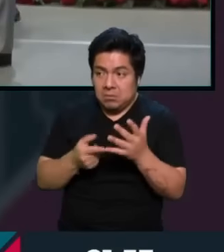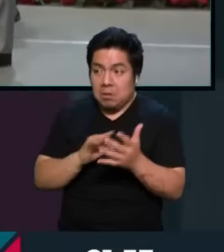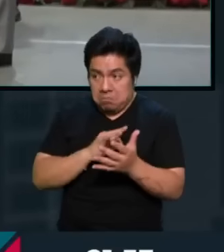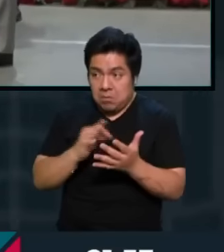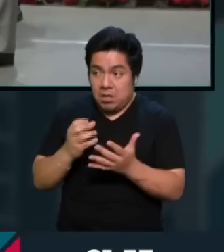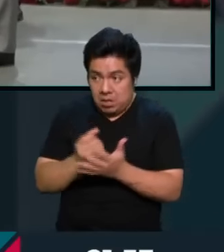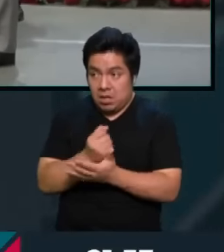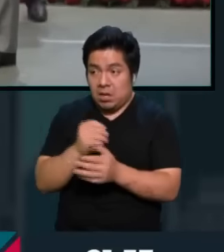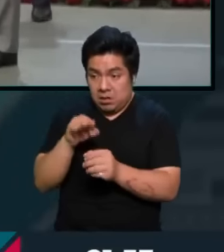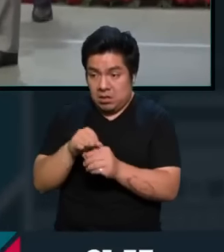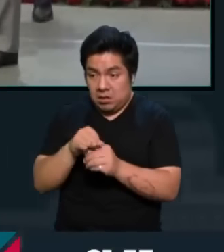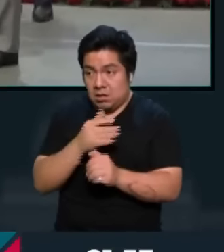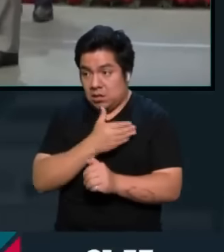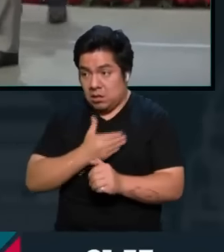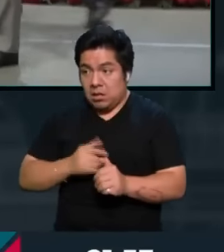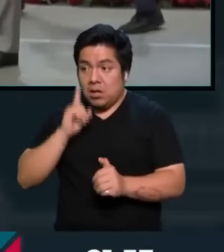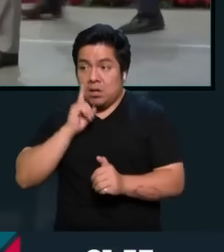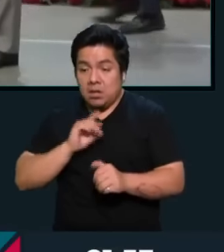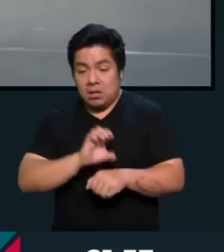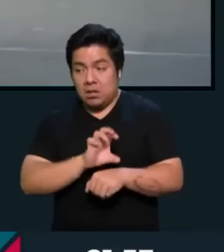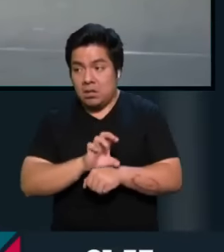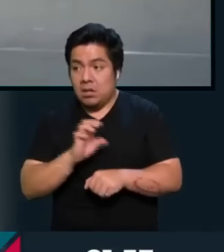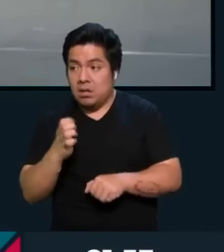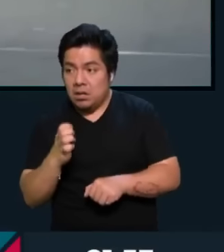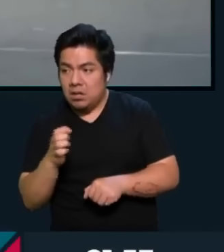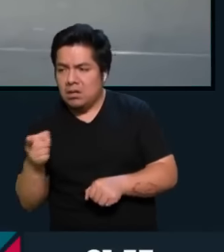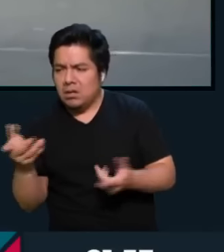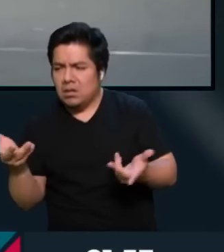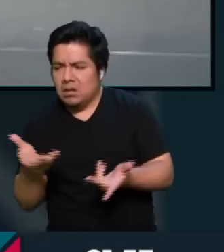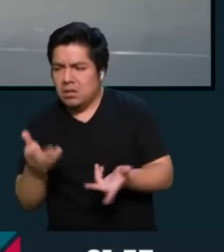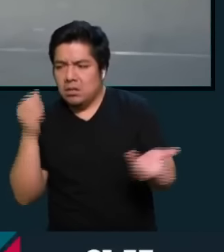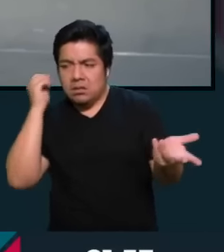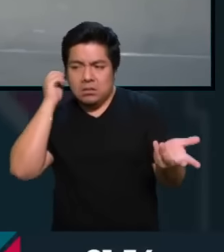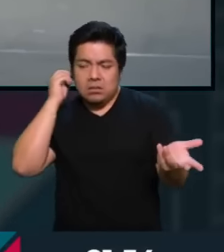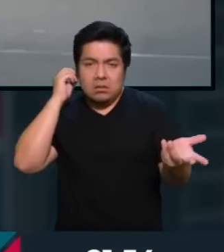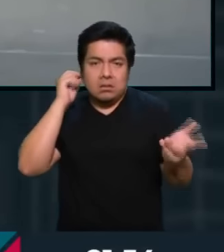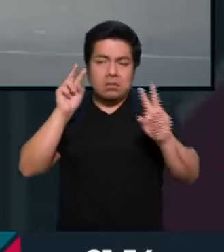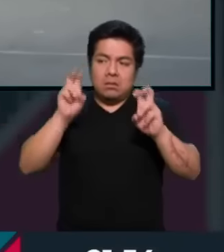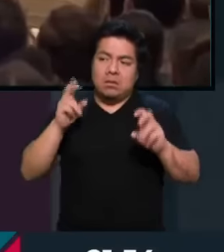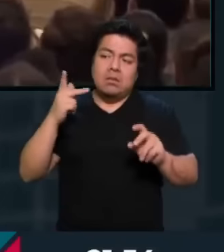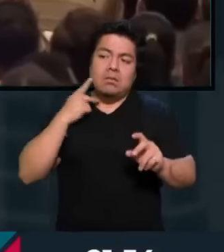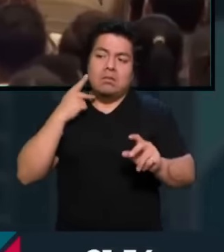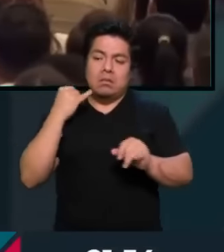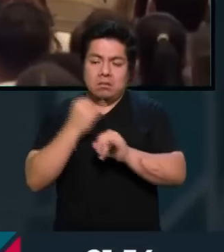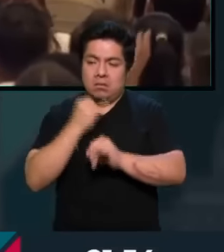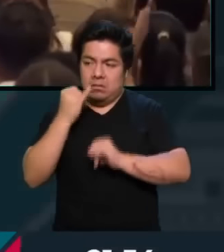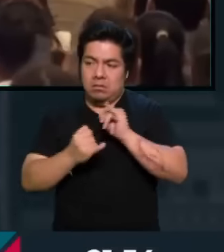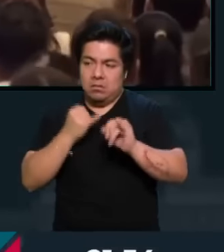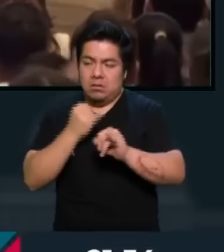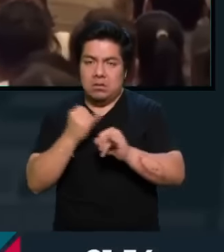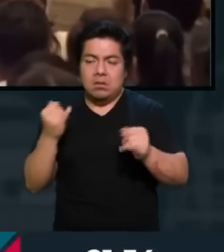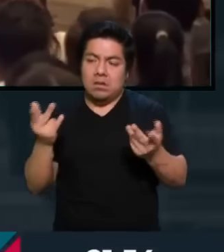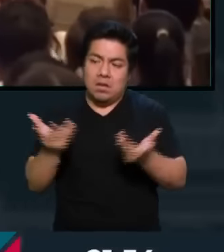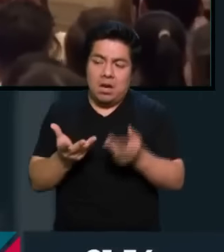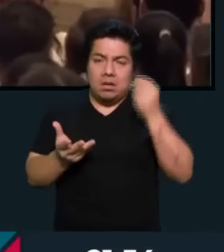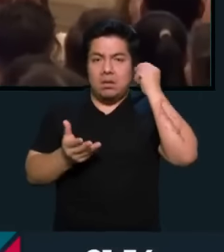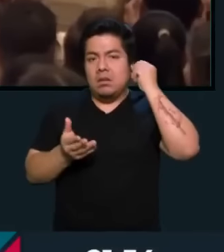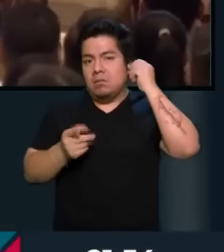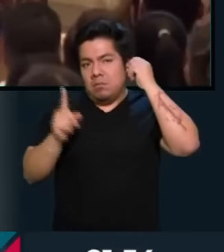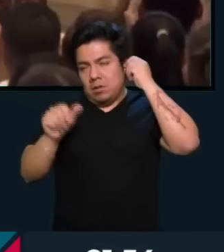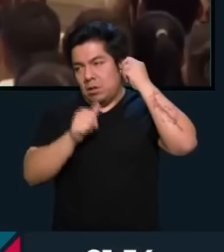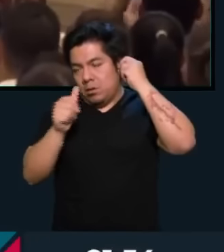ganar y de ser presidenta de Ecuador en enero que es lo primero que haría en materia de política internacional puesto que estuvo finalmente trabajando en el